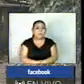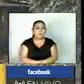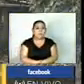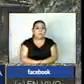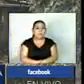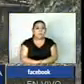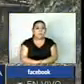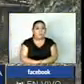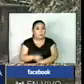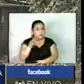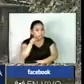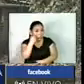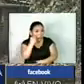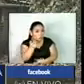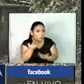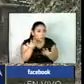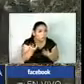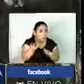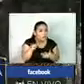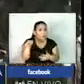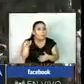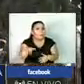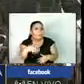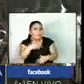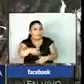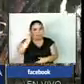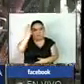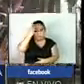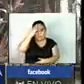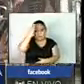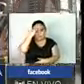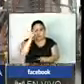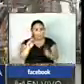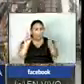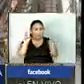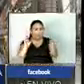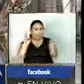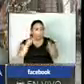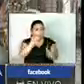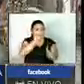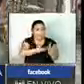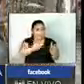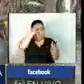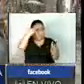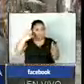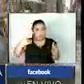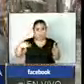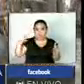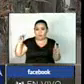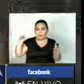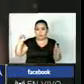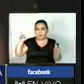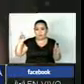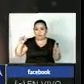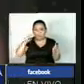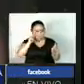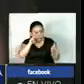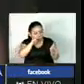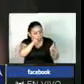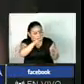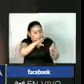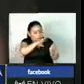Era de esperarse sobre todo porque conocer casos como el de María toca lo más